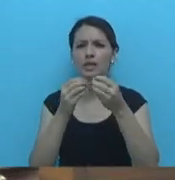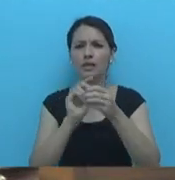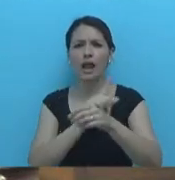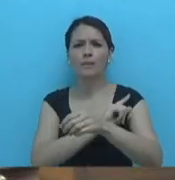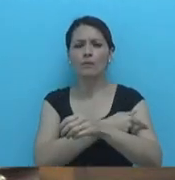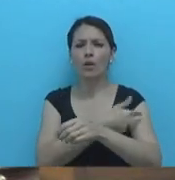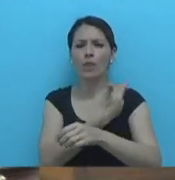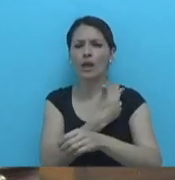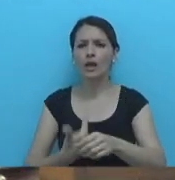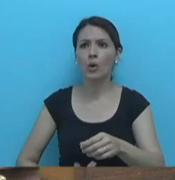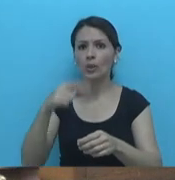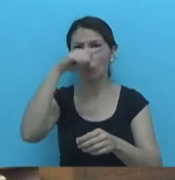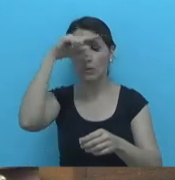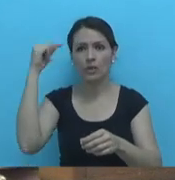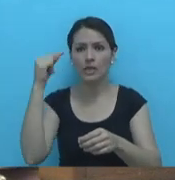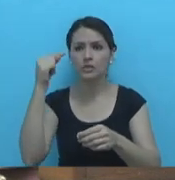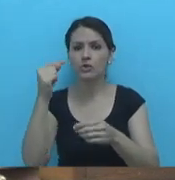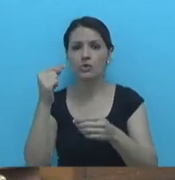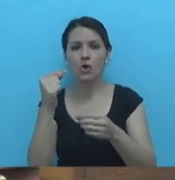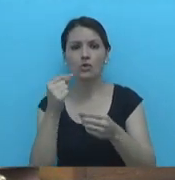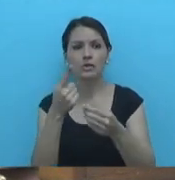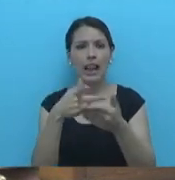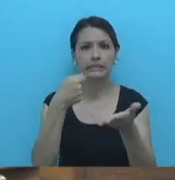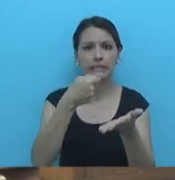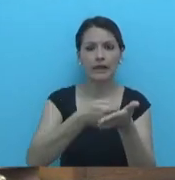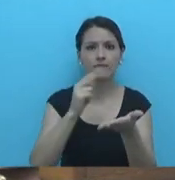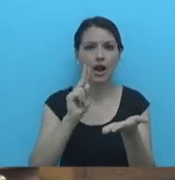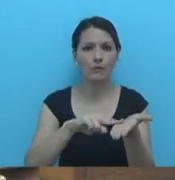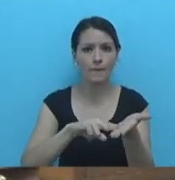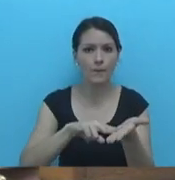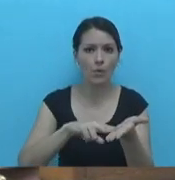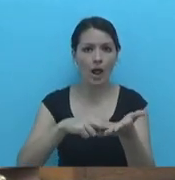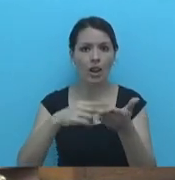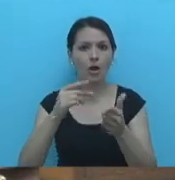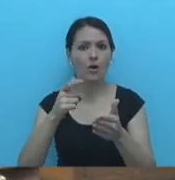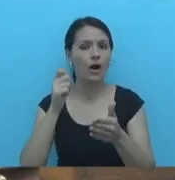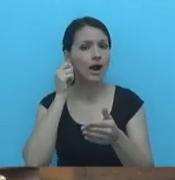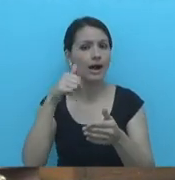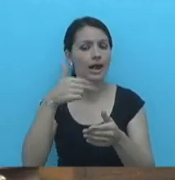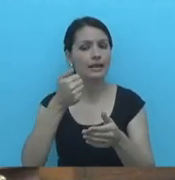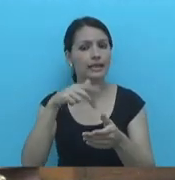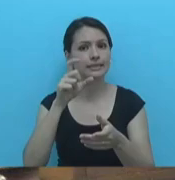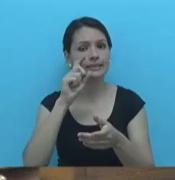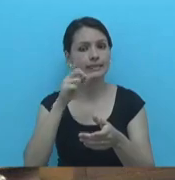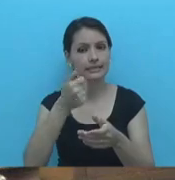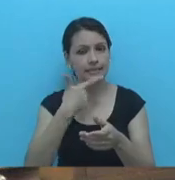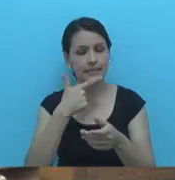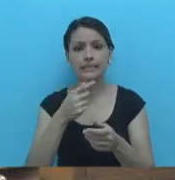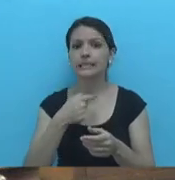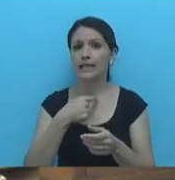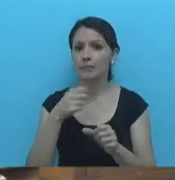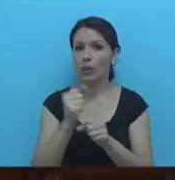a las ganancias a cooperativas y mutuales de distintos rubros y pedimos el tratamiento sobre